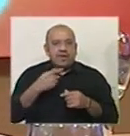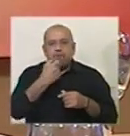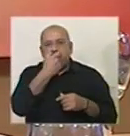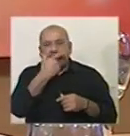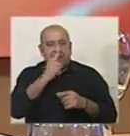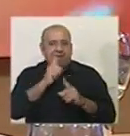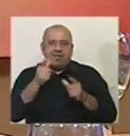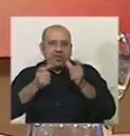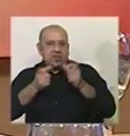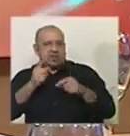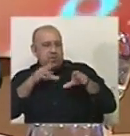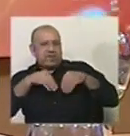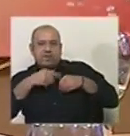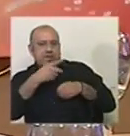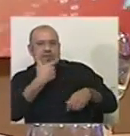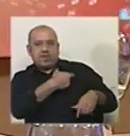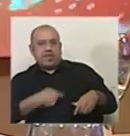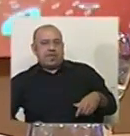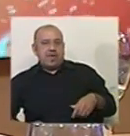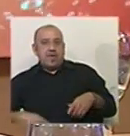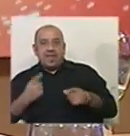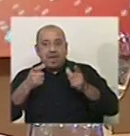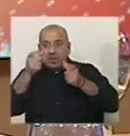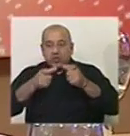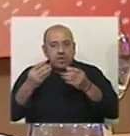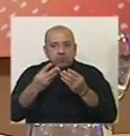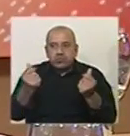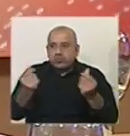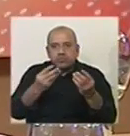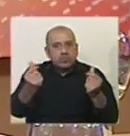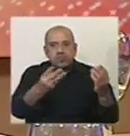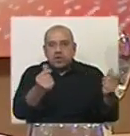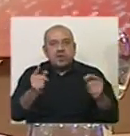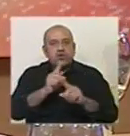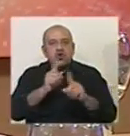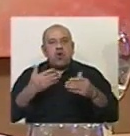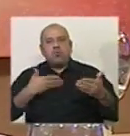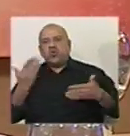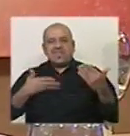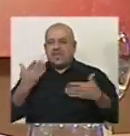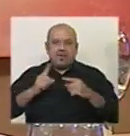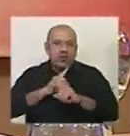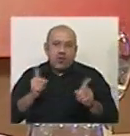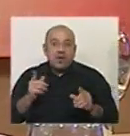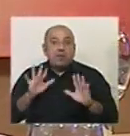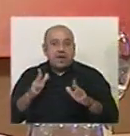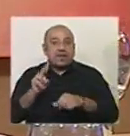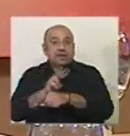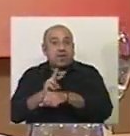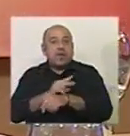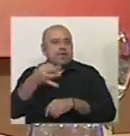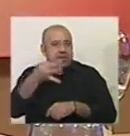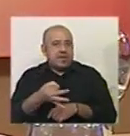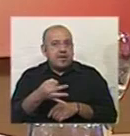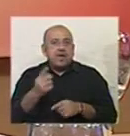tuvo que hacer que prácticamente desapareciera la gente de la ciudad para que no hubiera protestas y poder garantizar la seguridad. Entonces, le